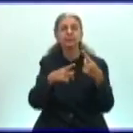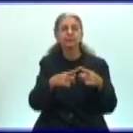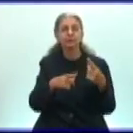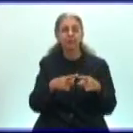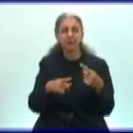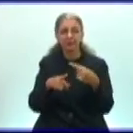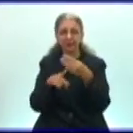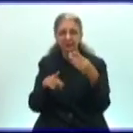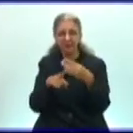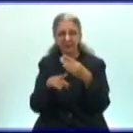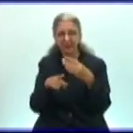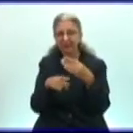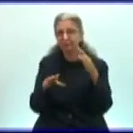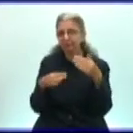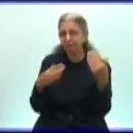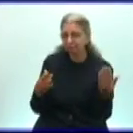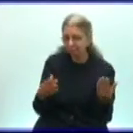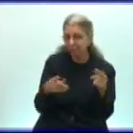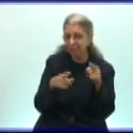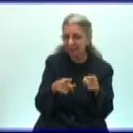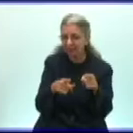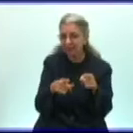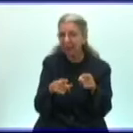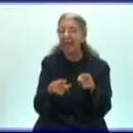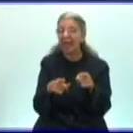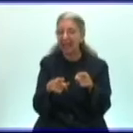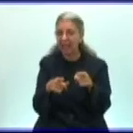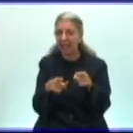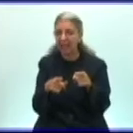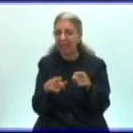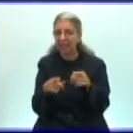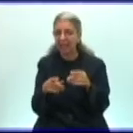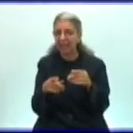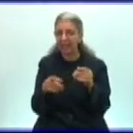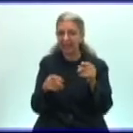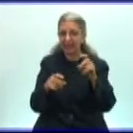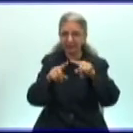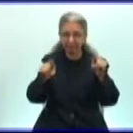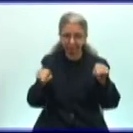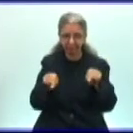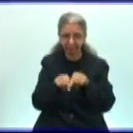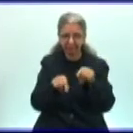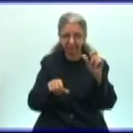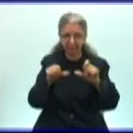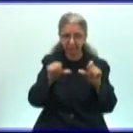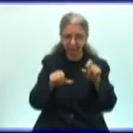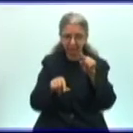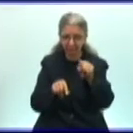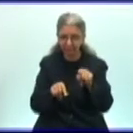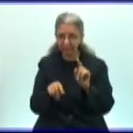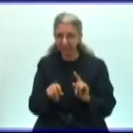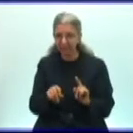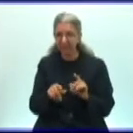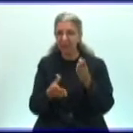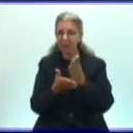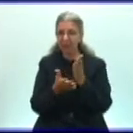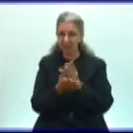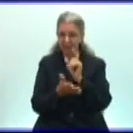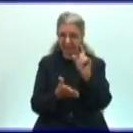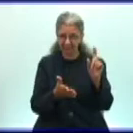estar utilizando. Instrumentos y materiales que aparecen en el laboratorio escolar. Para el circuito que vamos a